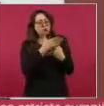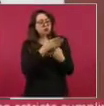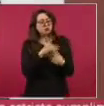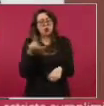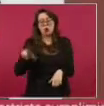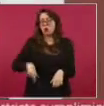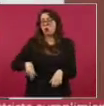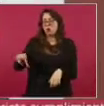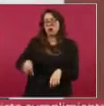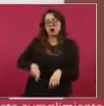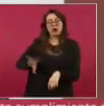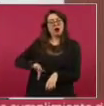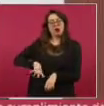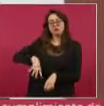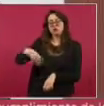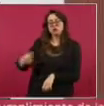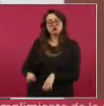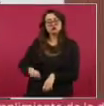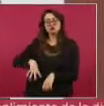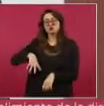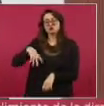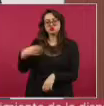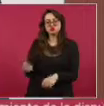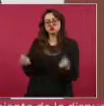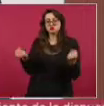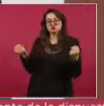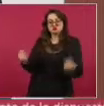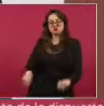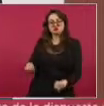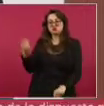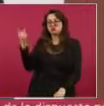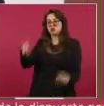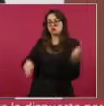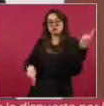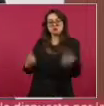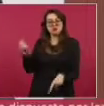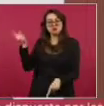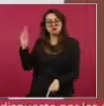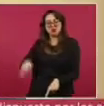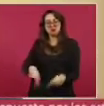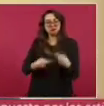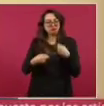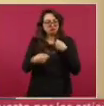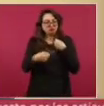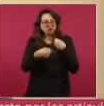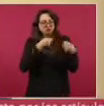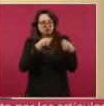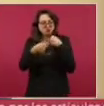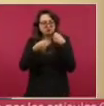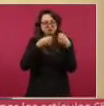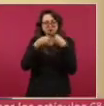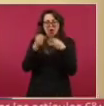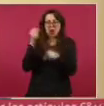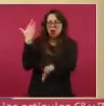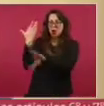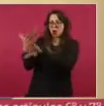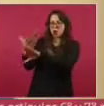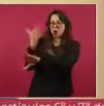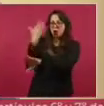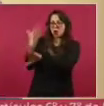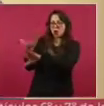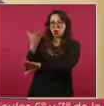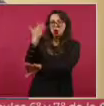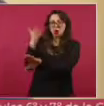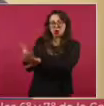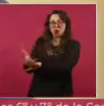gobernantes autoritarios, de la dictadura, de la prensa oficial y